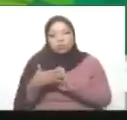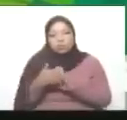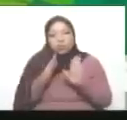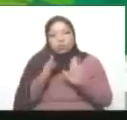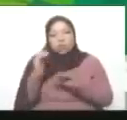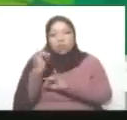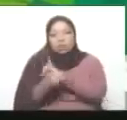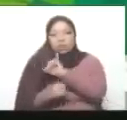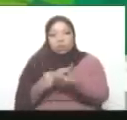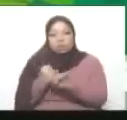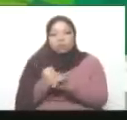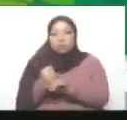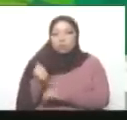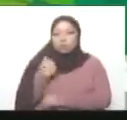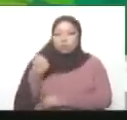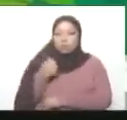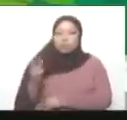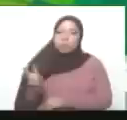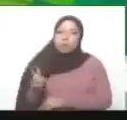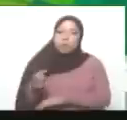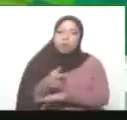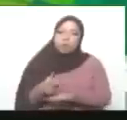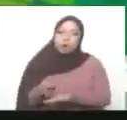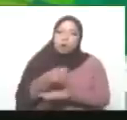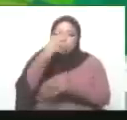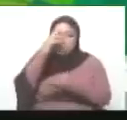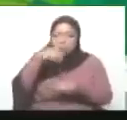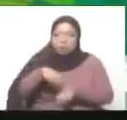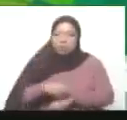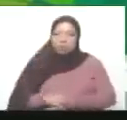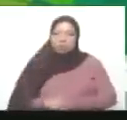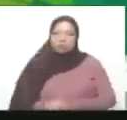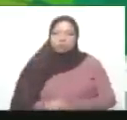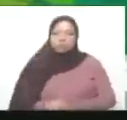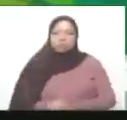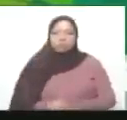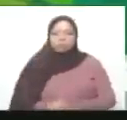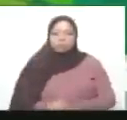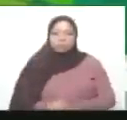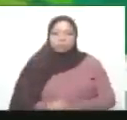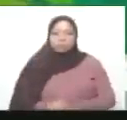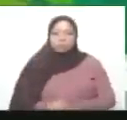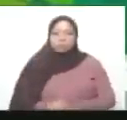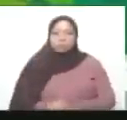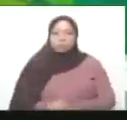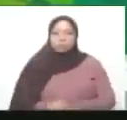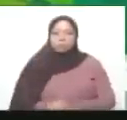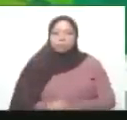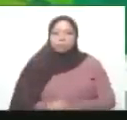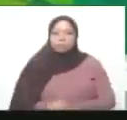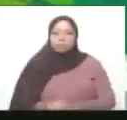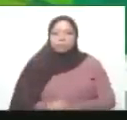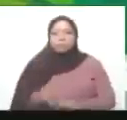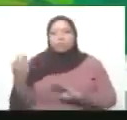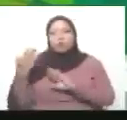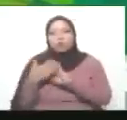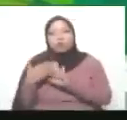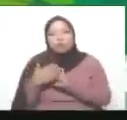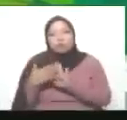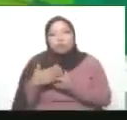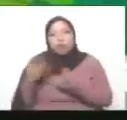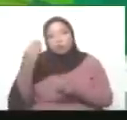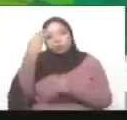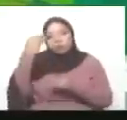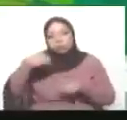órgano internacional apropiado que ambos gobiernos acuerden todo lo que se haga para solucionar esta